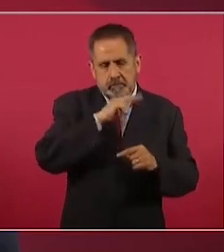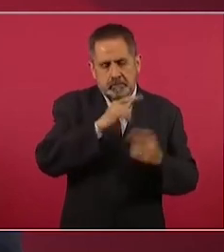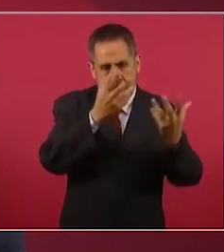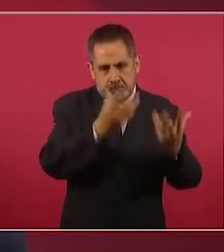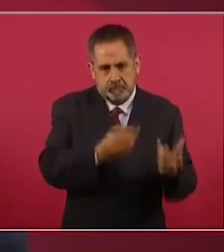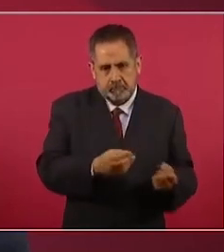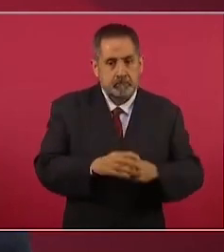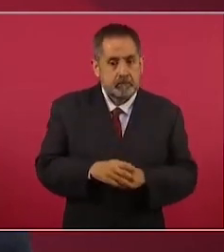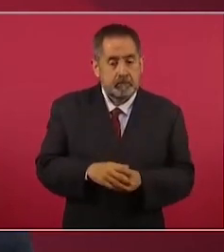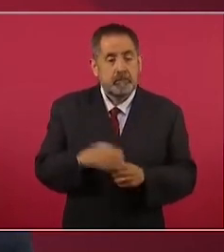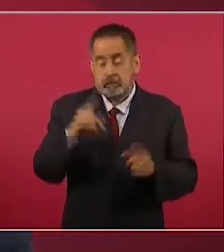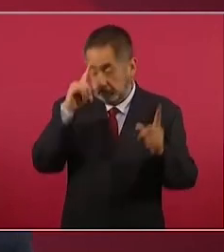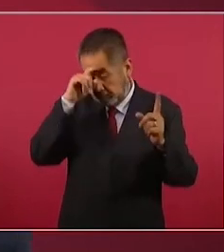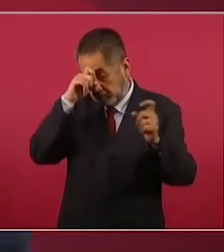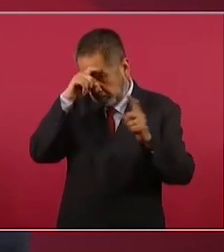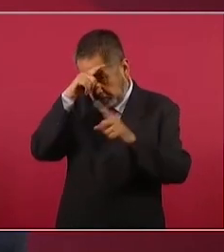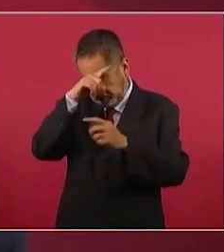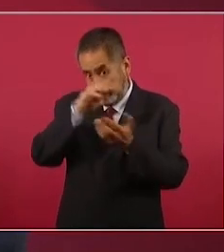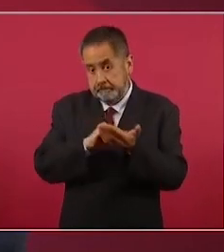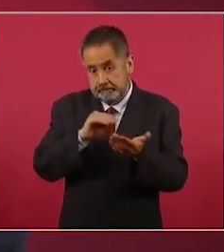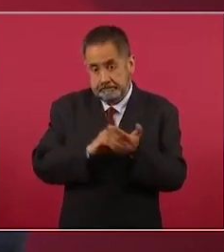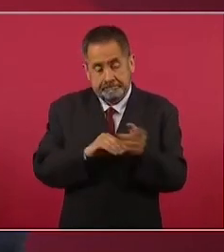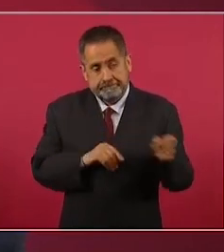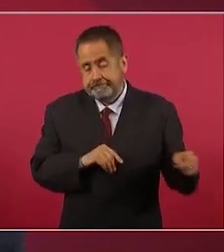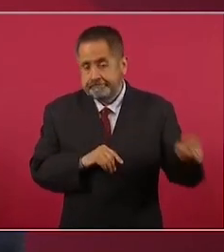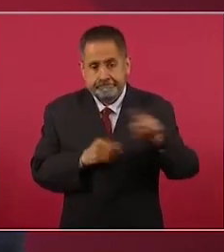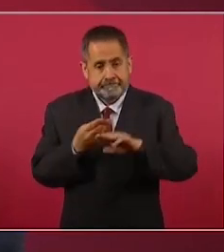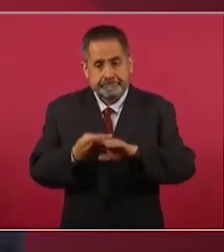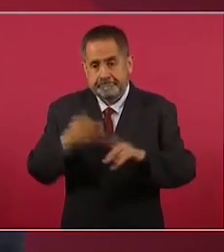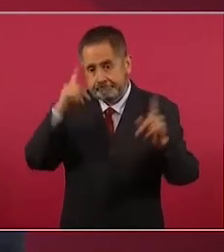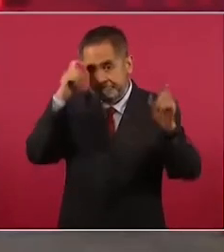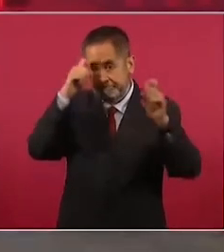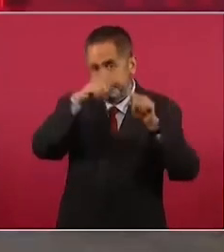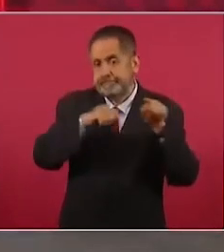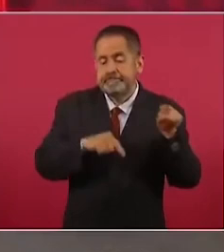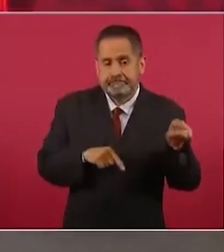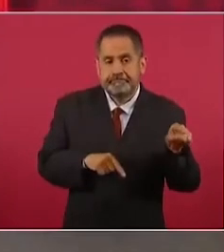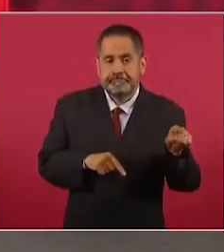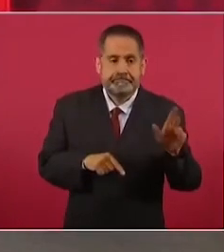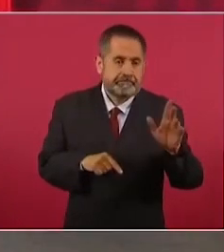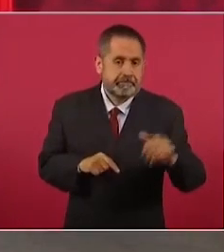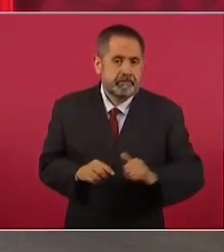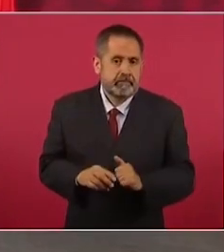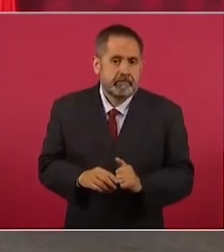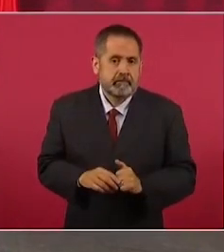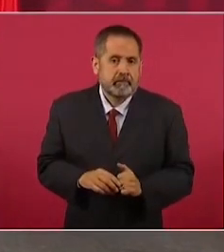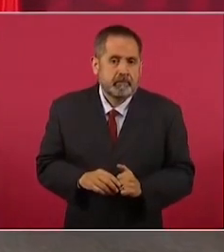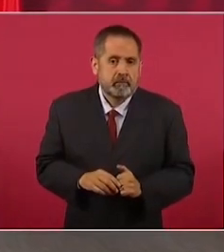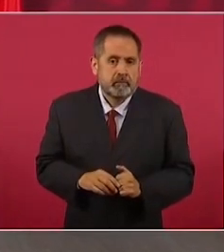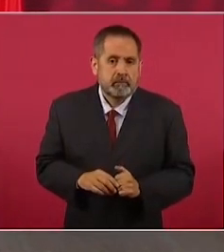Ha estado complicado, bastante complicado,